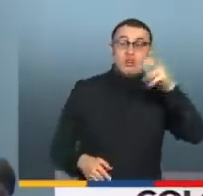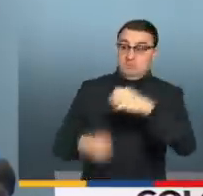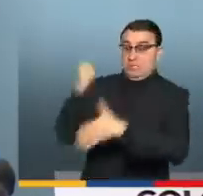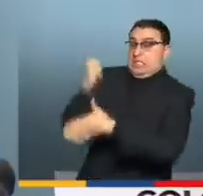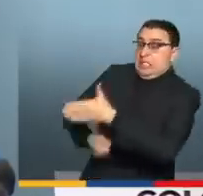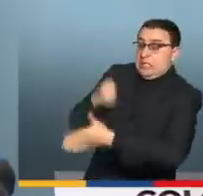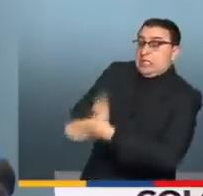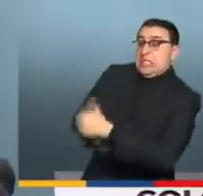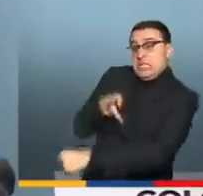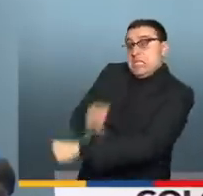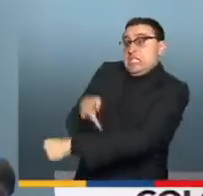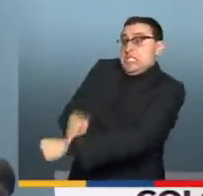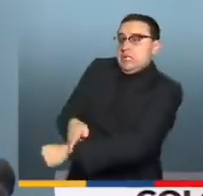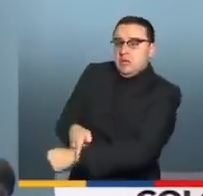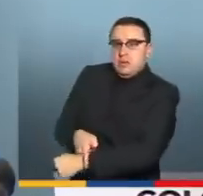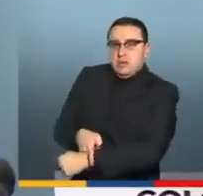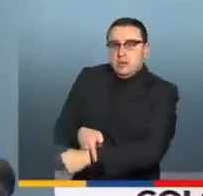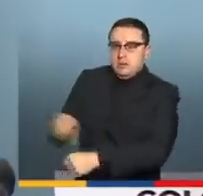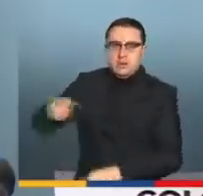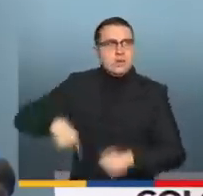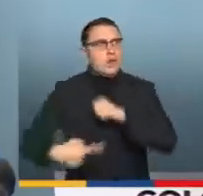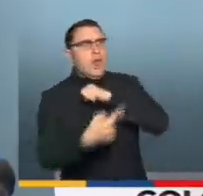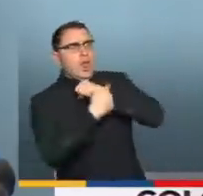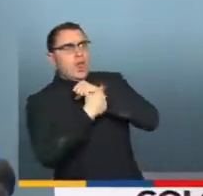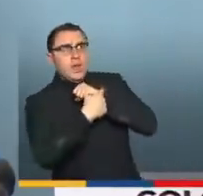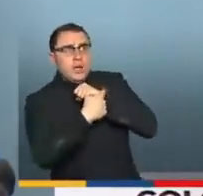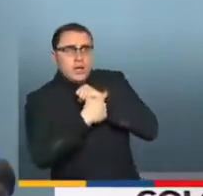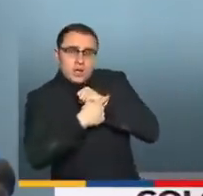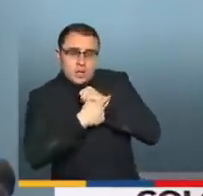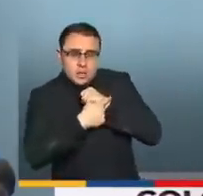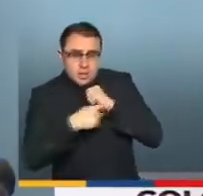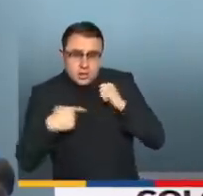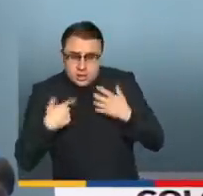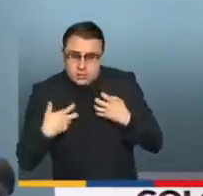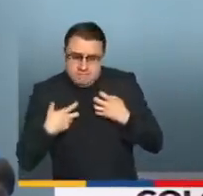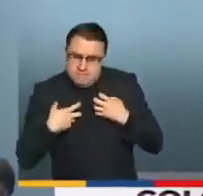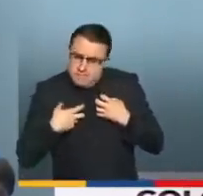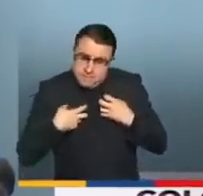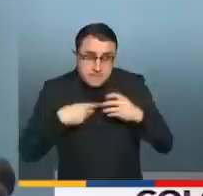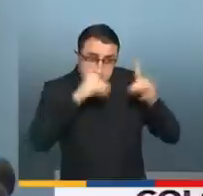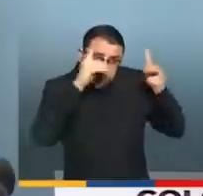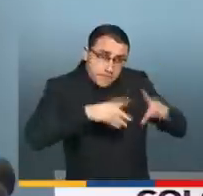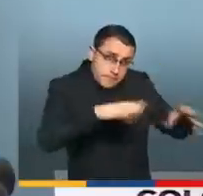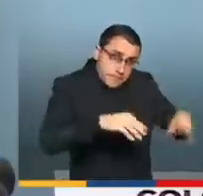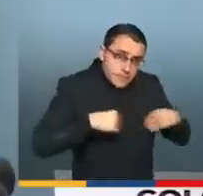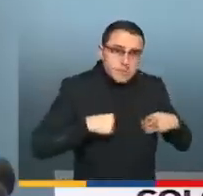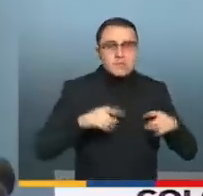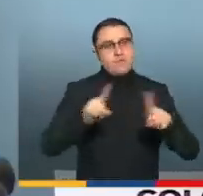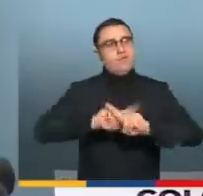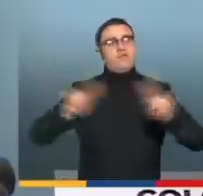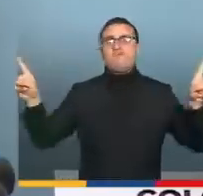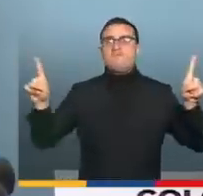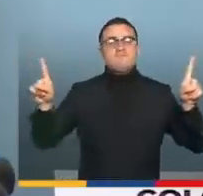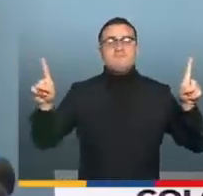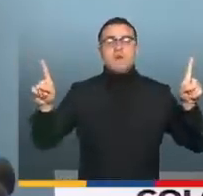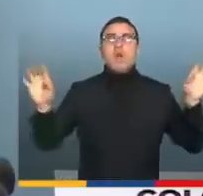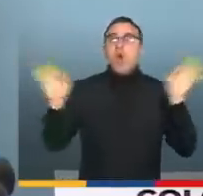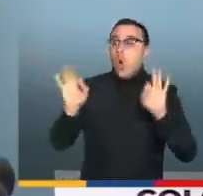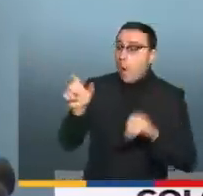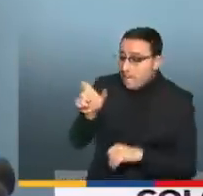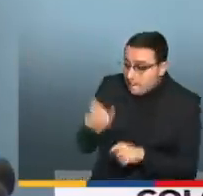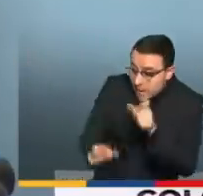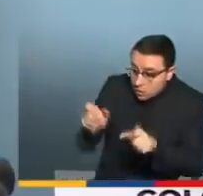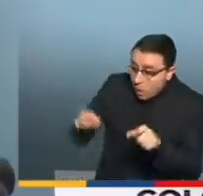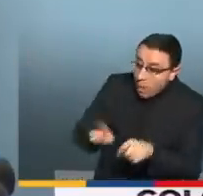presione para tomar decisiones contrarias a su propia voluntad política. Ni nadie dentro de su